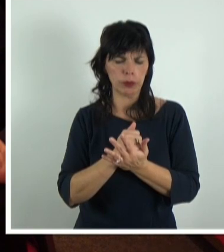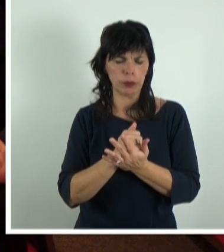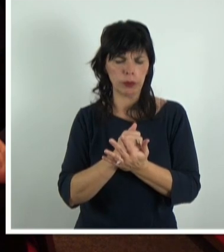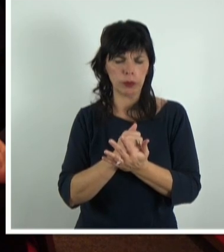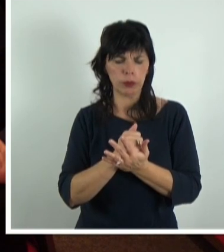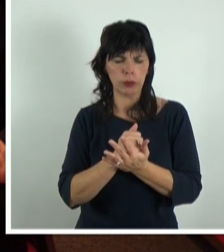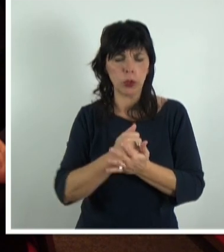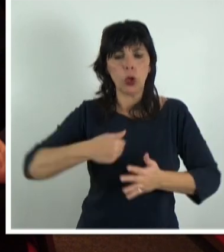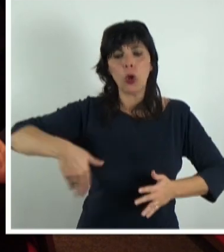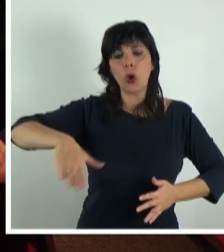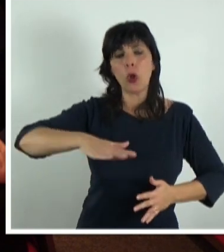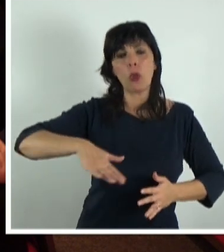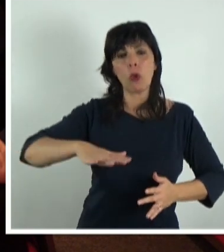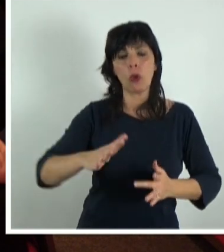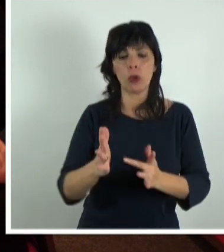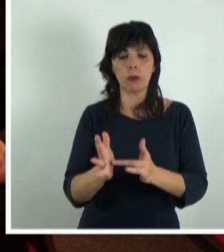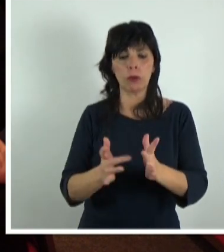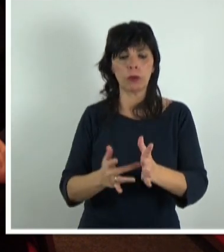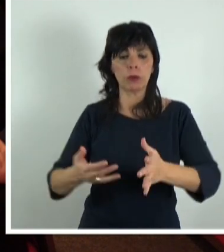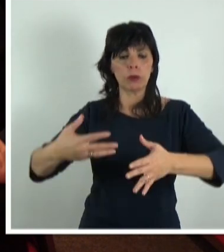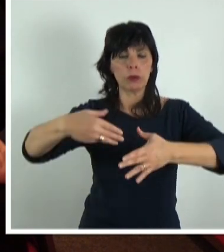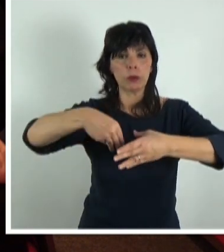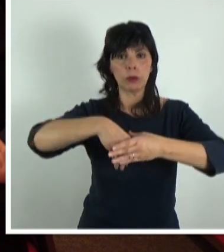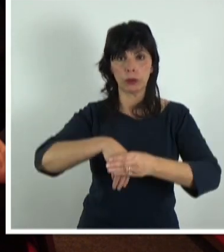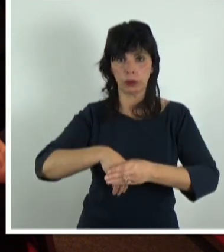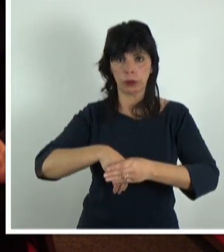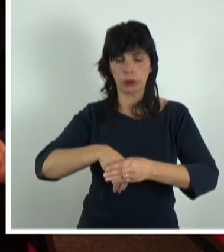estaba y está en su Hijo Jesucristo.